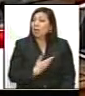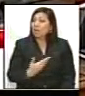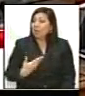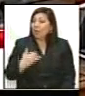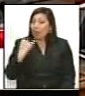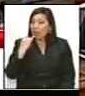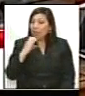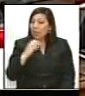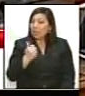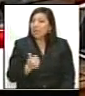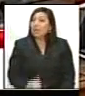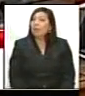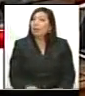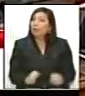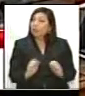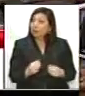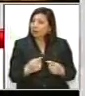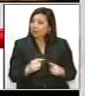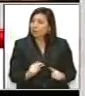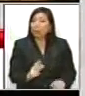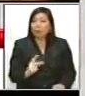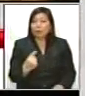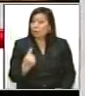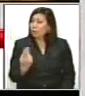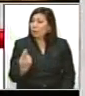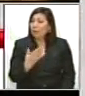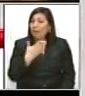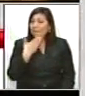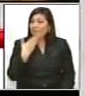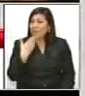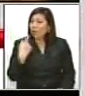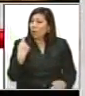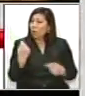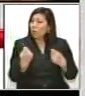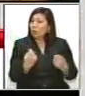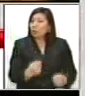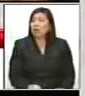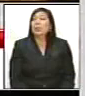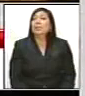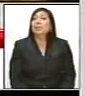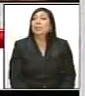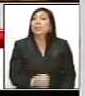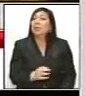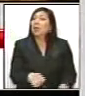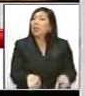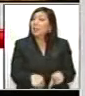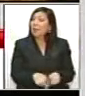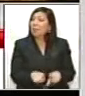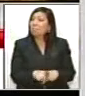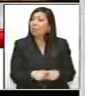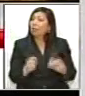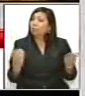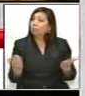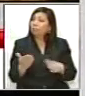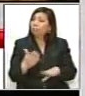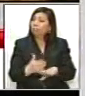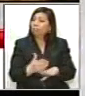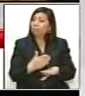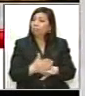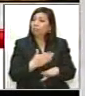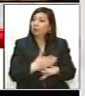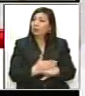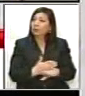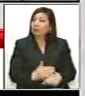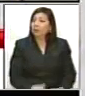Ica va a permitir no solamente mejorar la oferta turística de la región, sino que también va a incentivar el desarrollo de